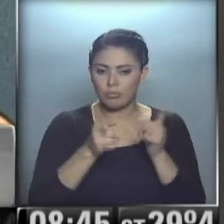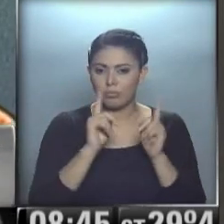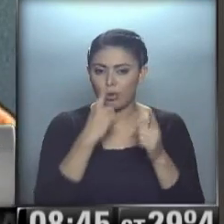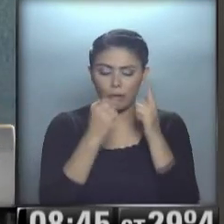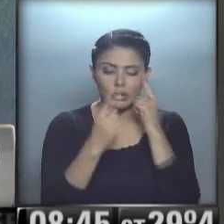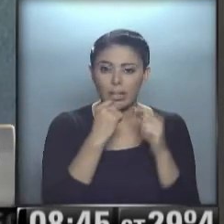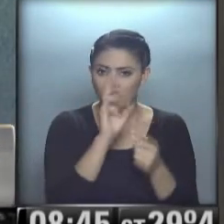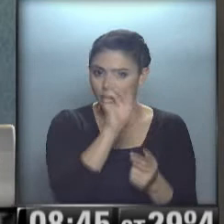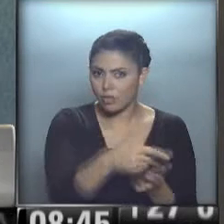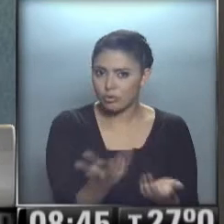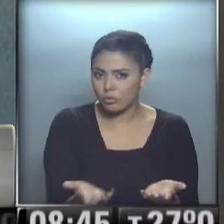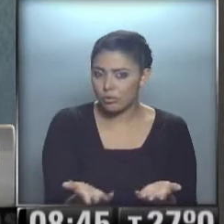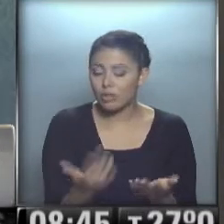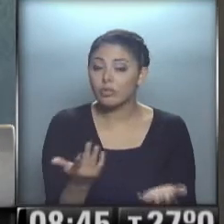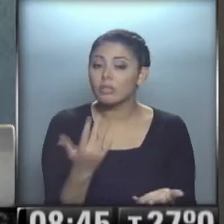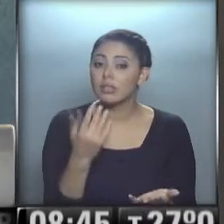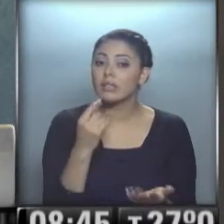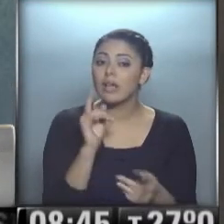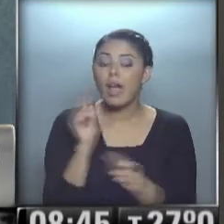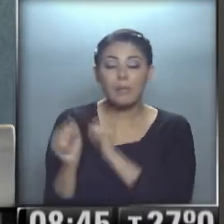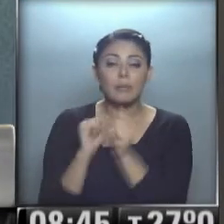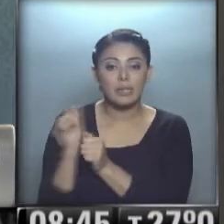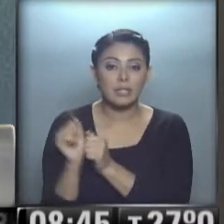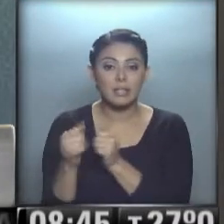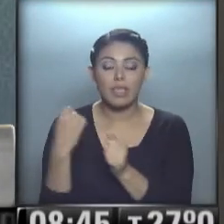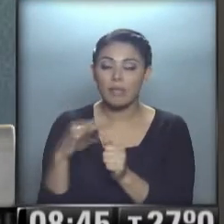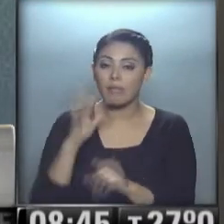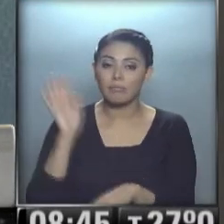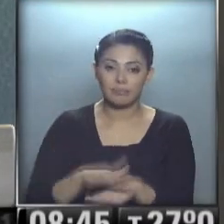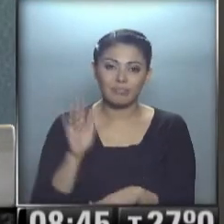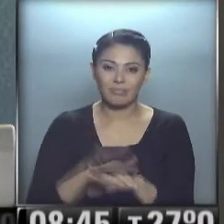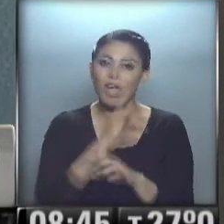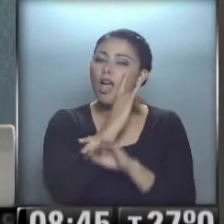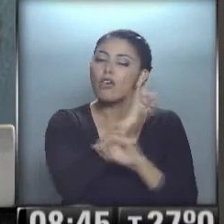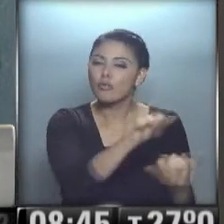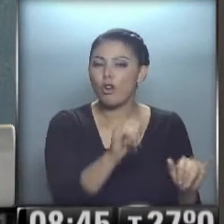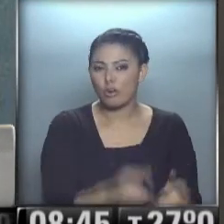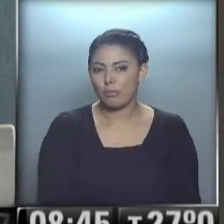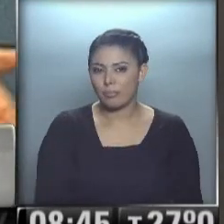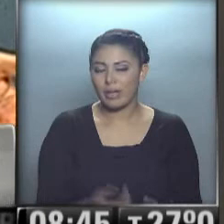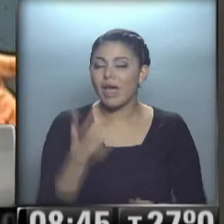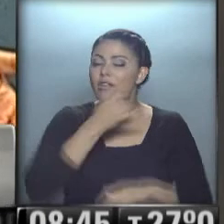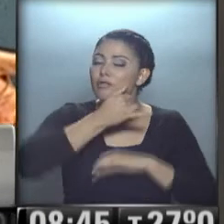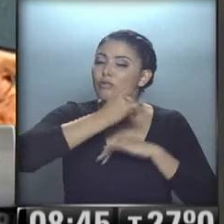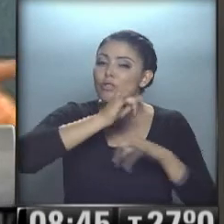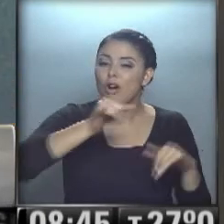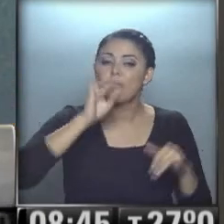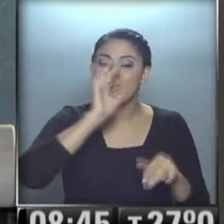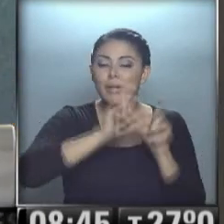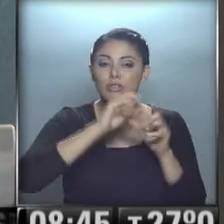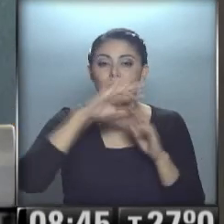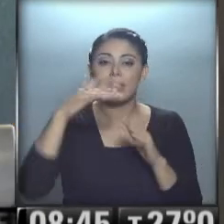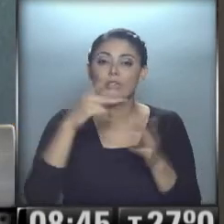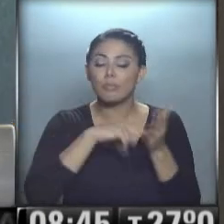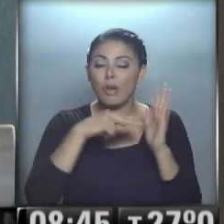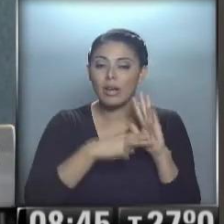protestan con razón. Entonces, lo que tienen que hacerse las empresas es hacerse cargo e informar a sus clientes, informar a los vecinos que tienen